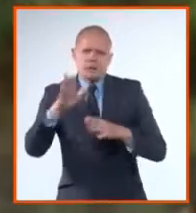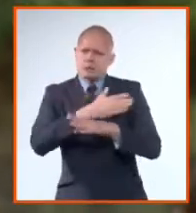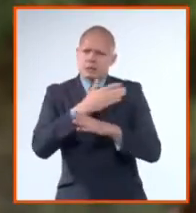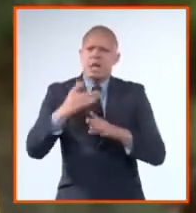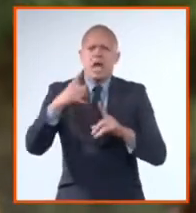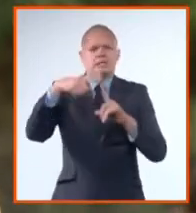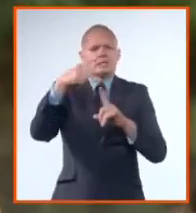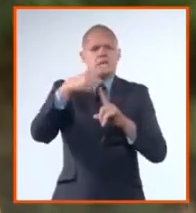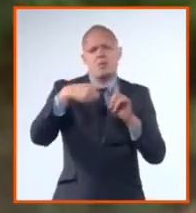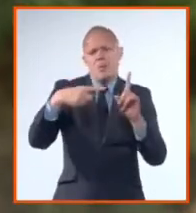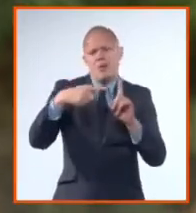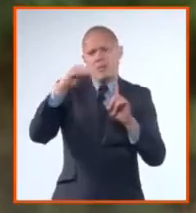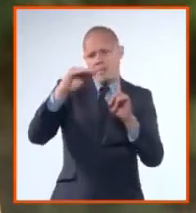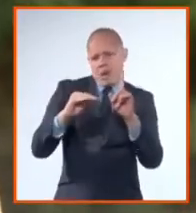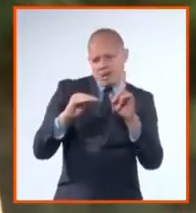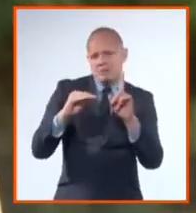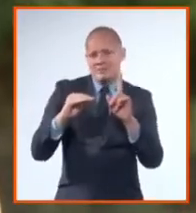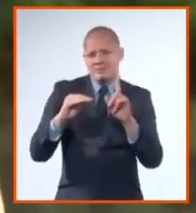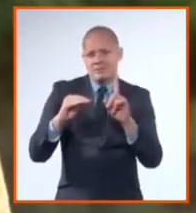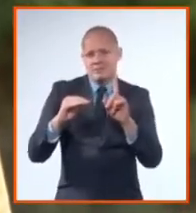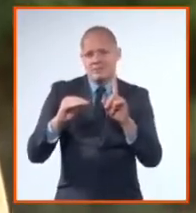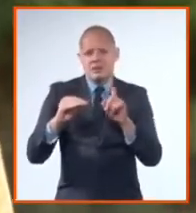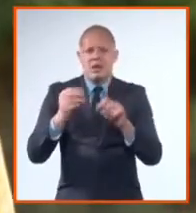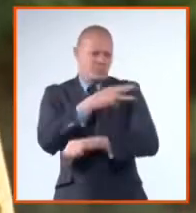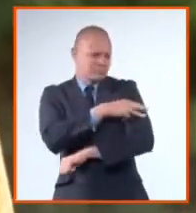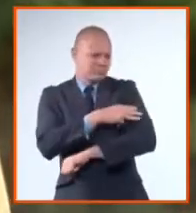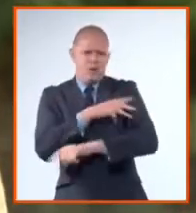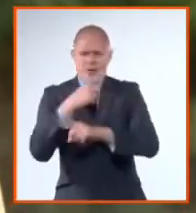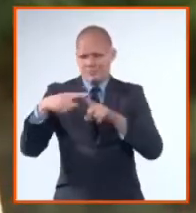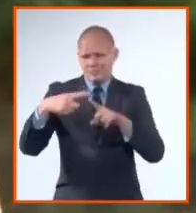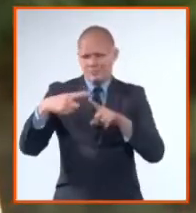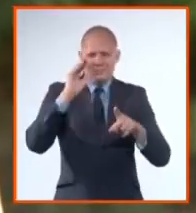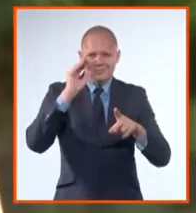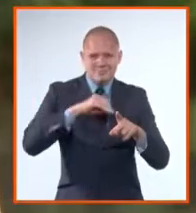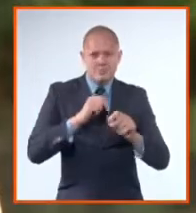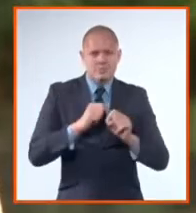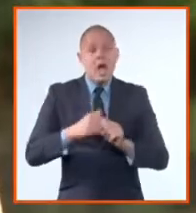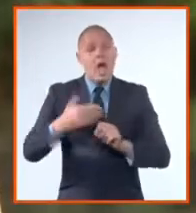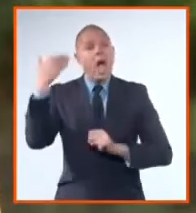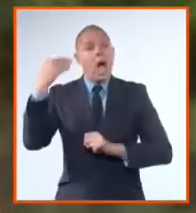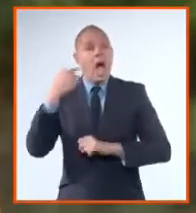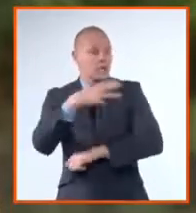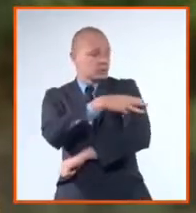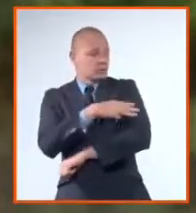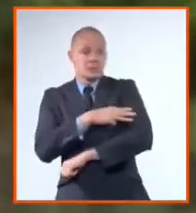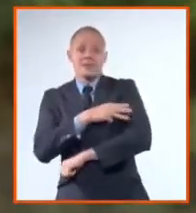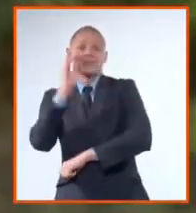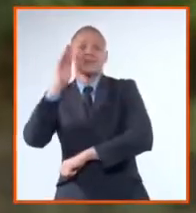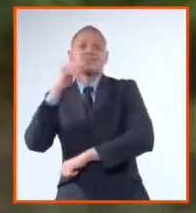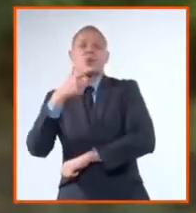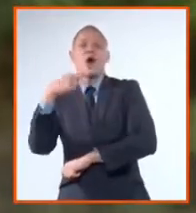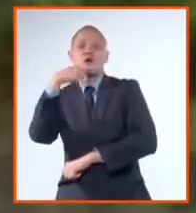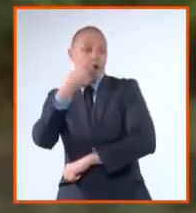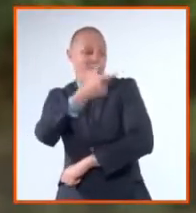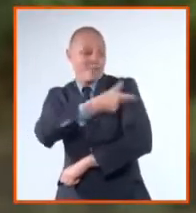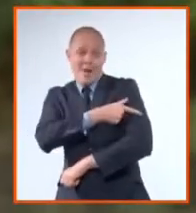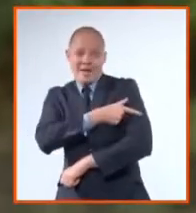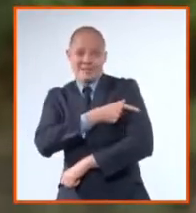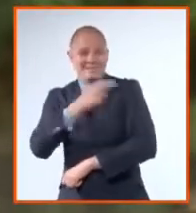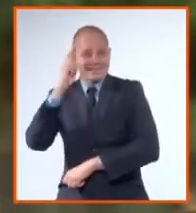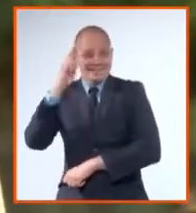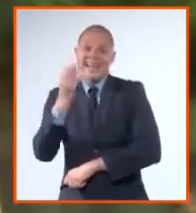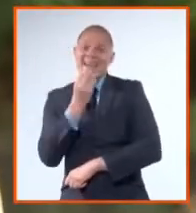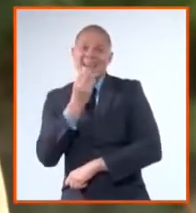nivel inferior que ha tenido una caída considerable en los últimos